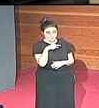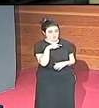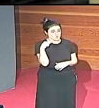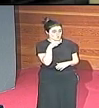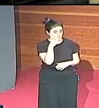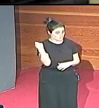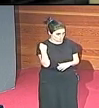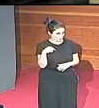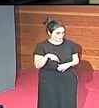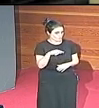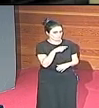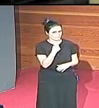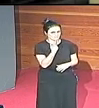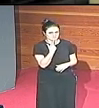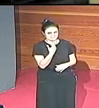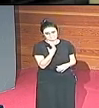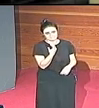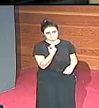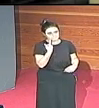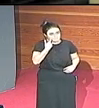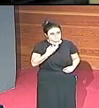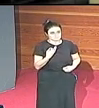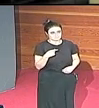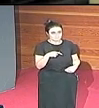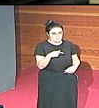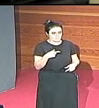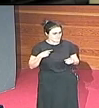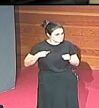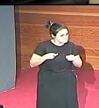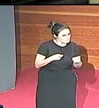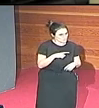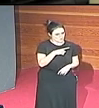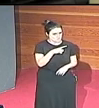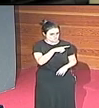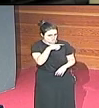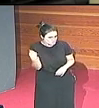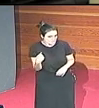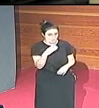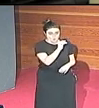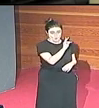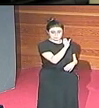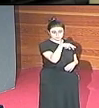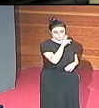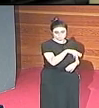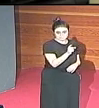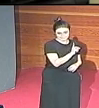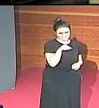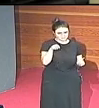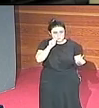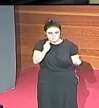diciendo él mismo que la razón de fondo de la agresión rusa no es la OTAN, es